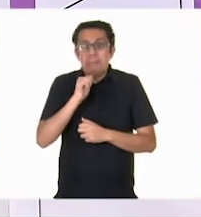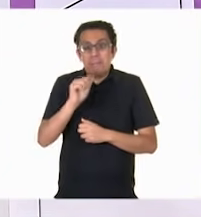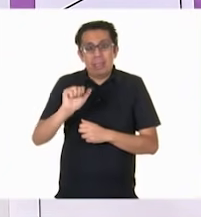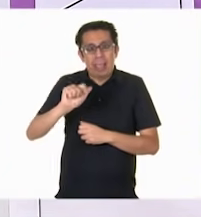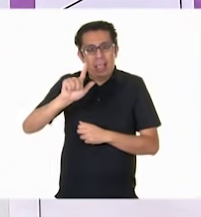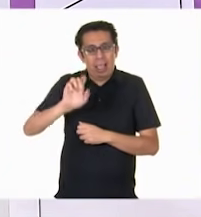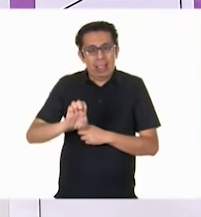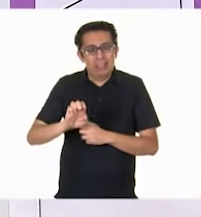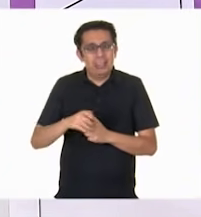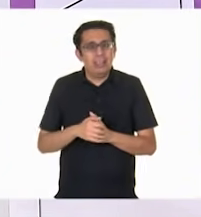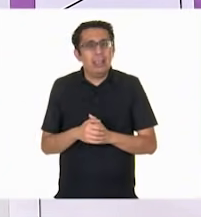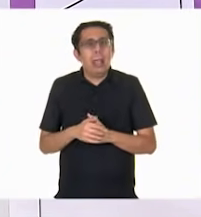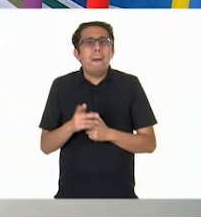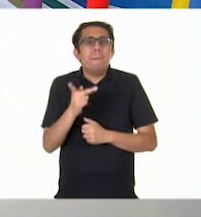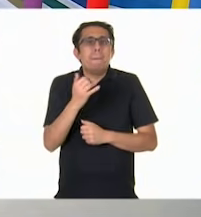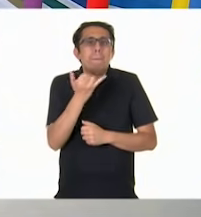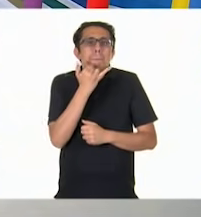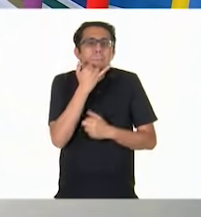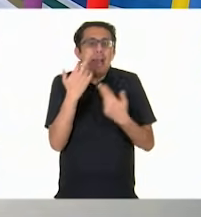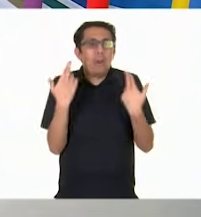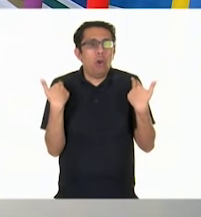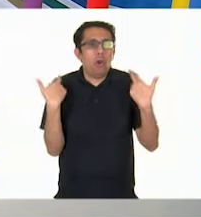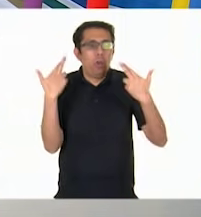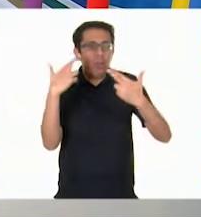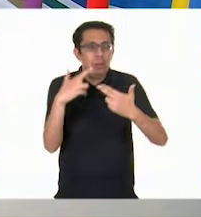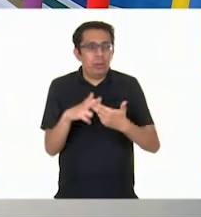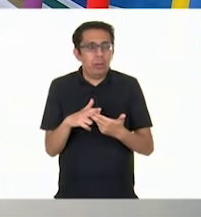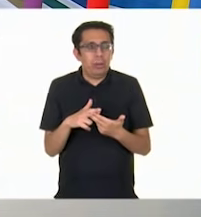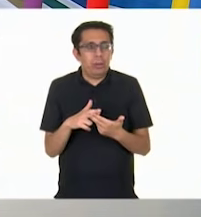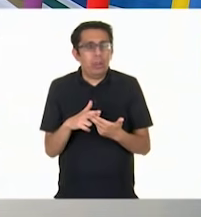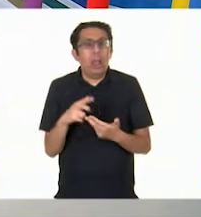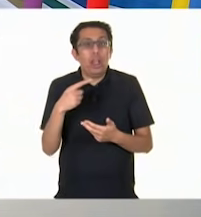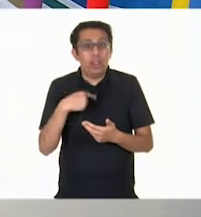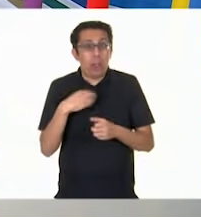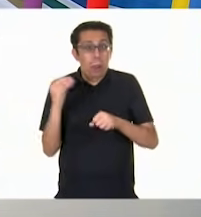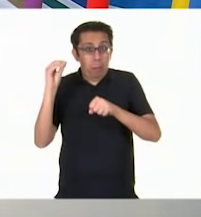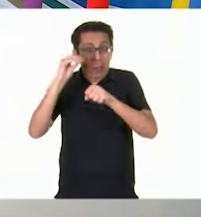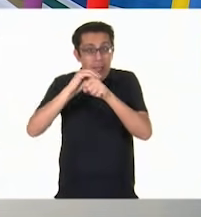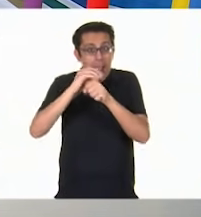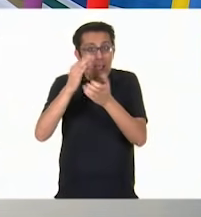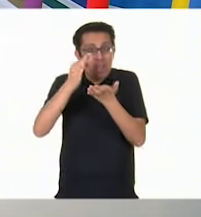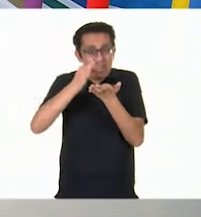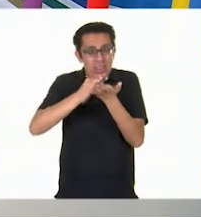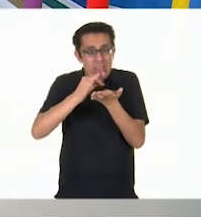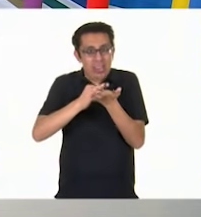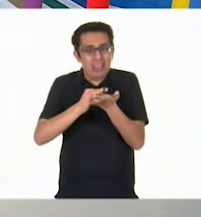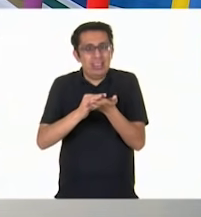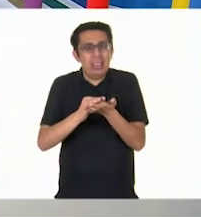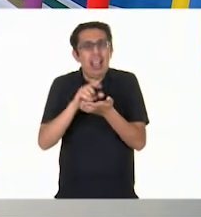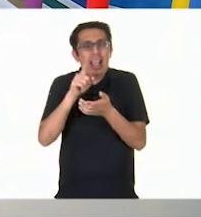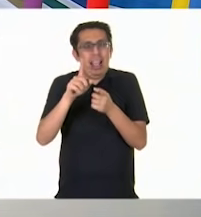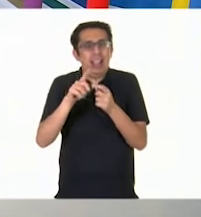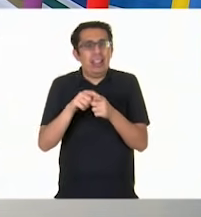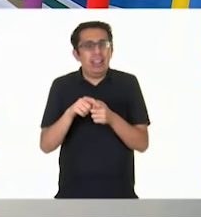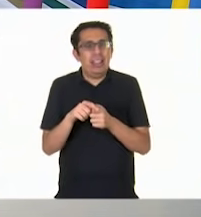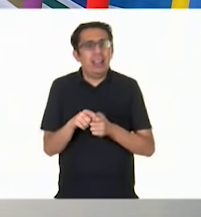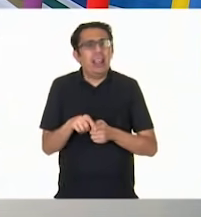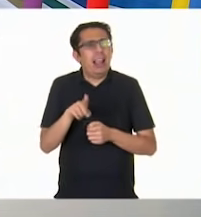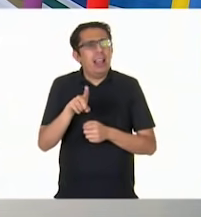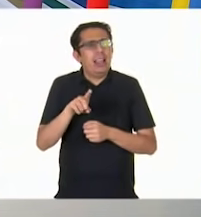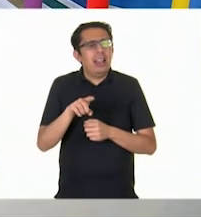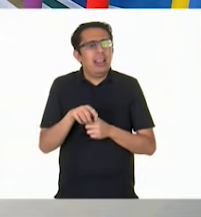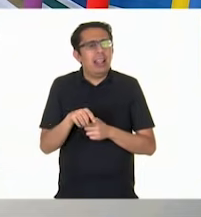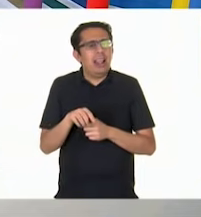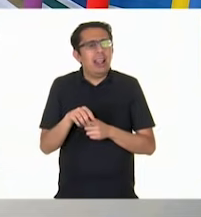Ale. Voy a poner... Perdón, maestro, pero voy a poner... sí! Sí, su fichita. La ficha, la ficha. ¡Muy bien! En deltoide. ¿Así se